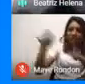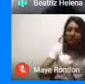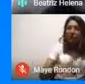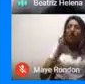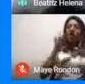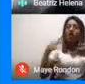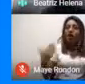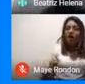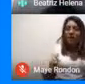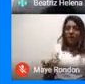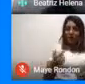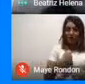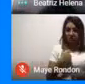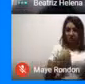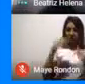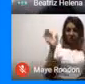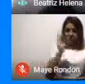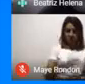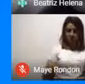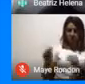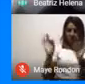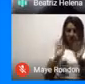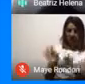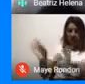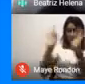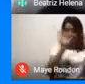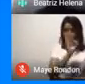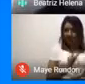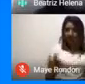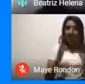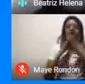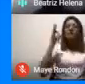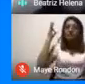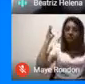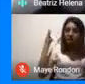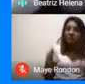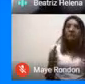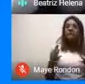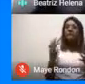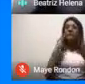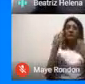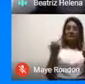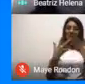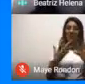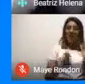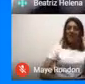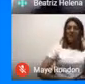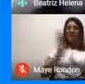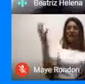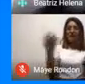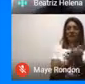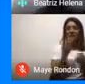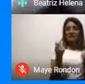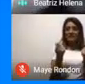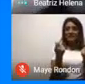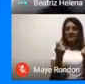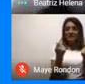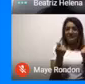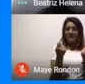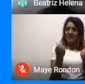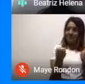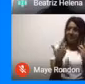que eso que yo organicé para que venga realmente sea una fuente de crecimiento económico y realmente me